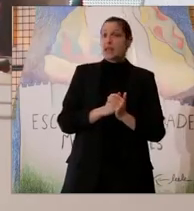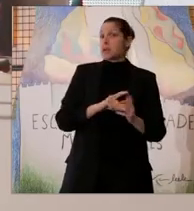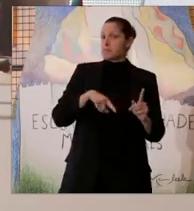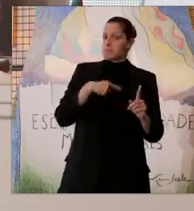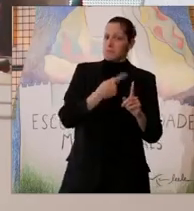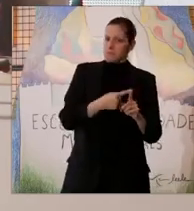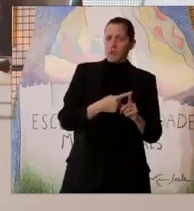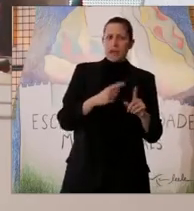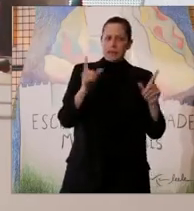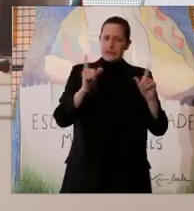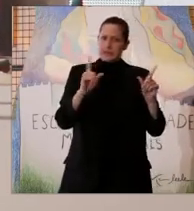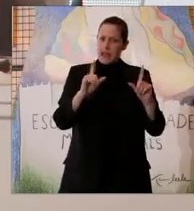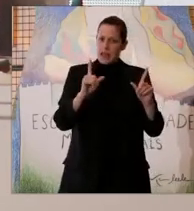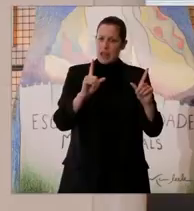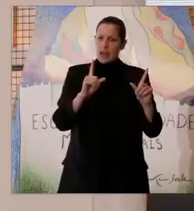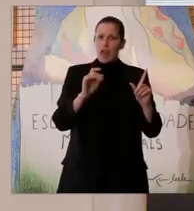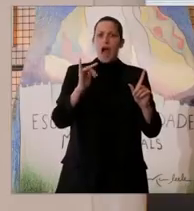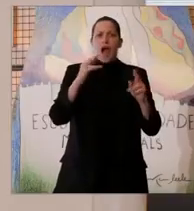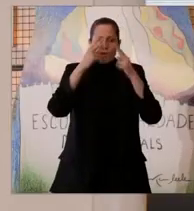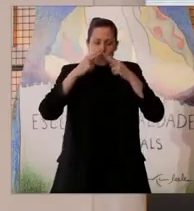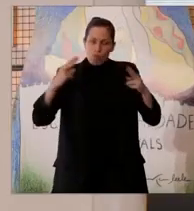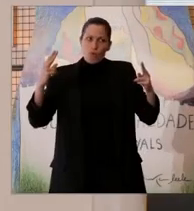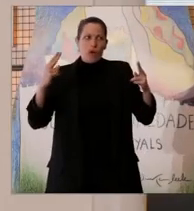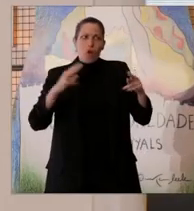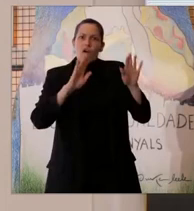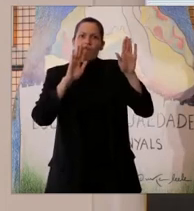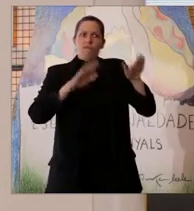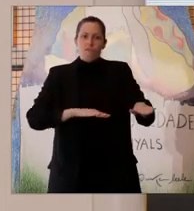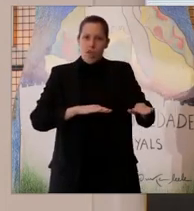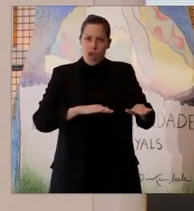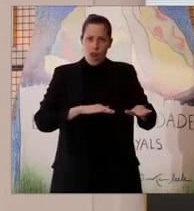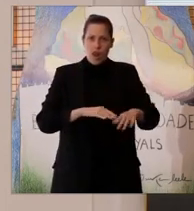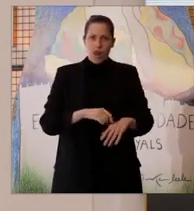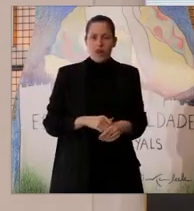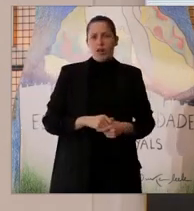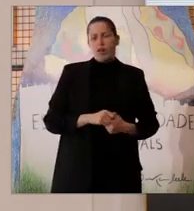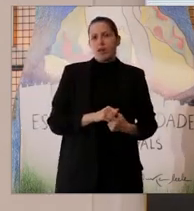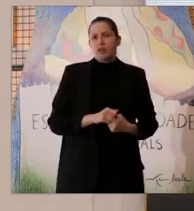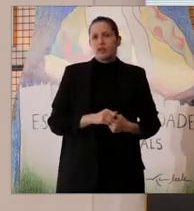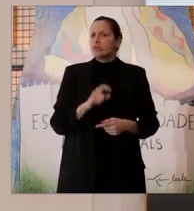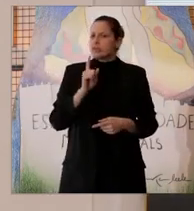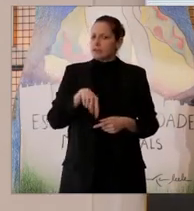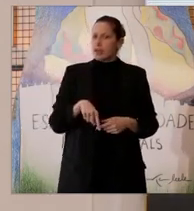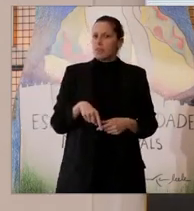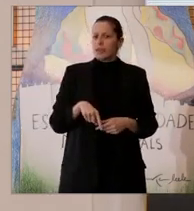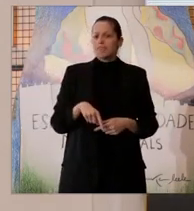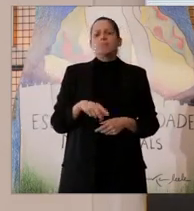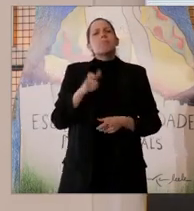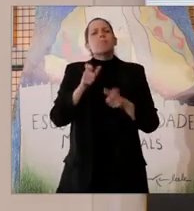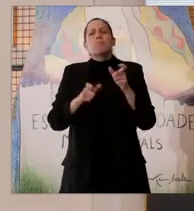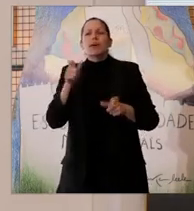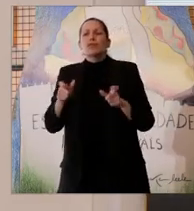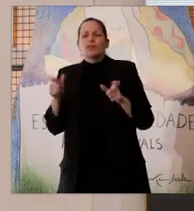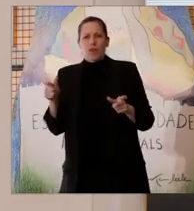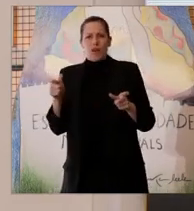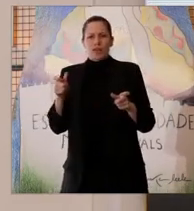tremendamente fiel o sea son gente con una audiencia tremendamente amplia y además en sectores a ver la gente Se informa por a través de la